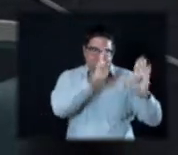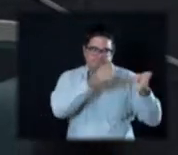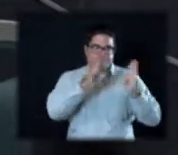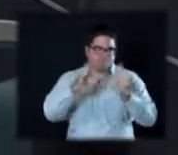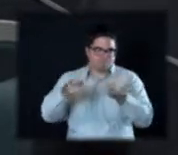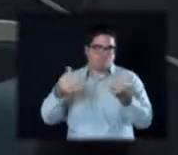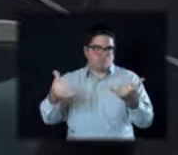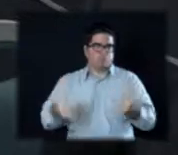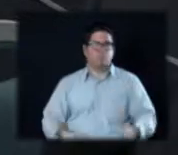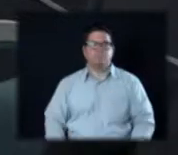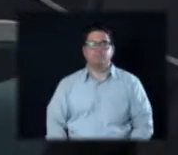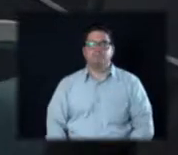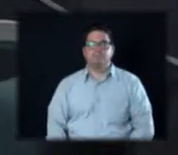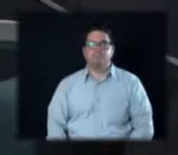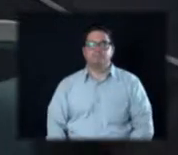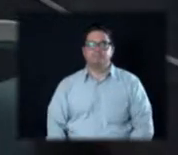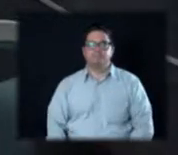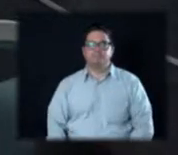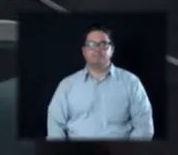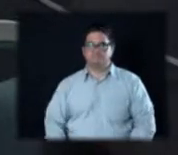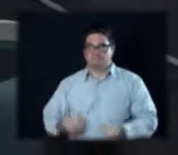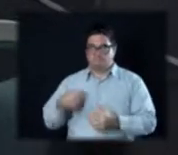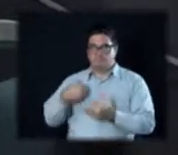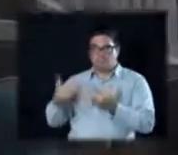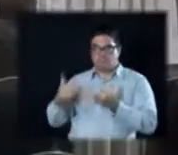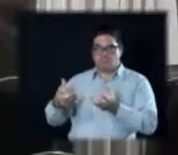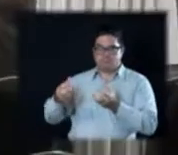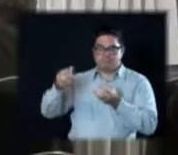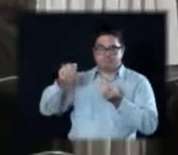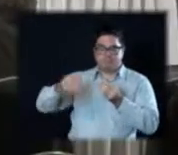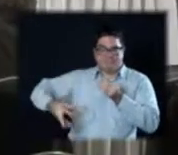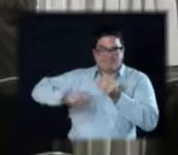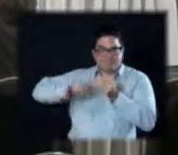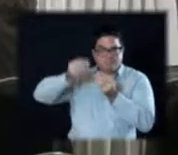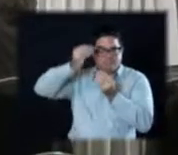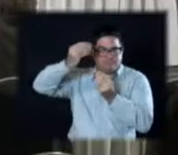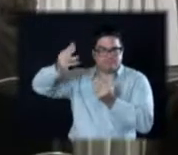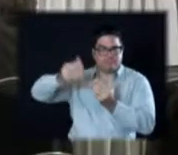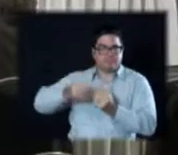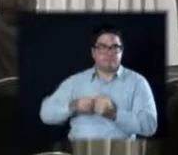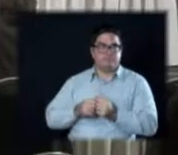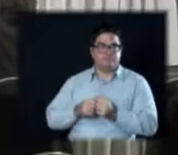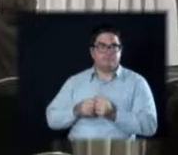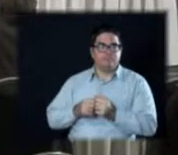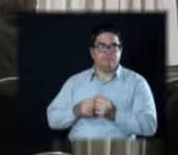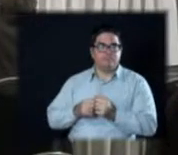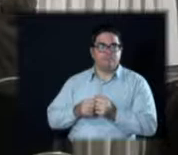contabilidad son los que causan muchos de los problemas que tenemos y me parece que eso estamos de acuerdo.